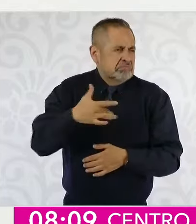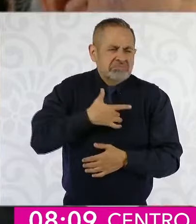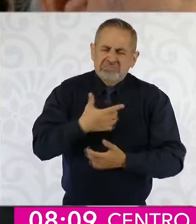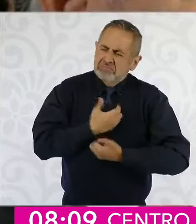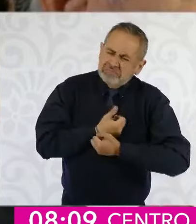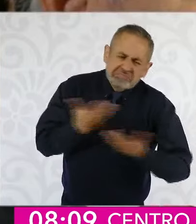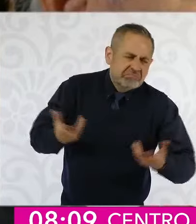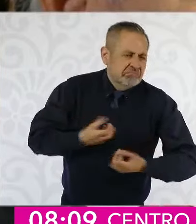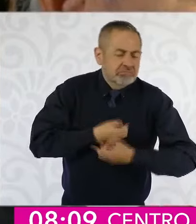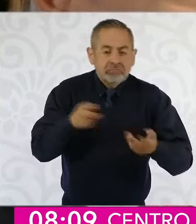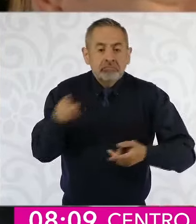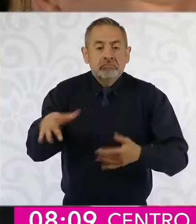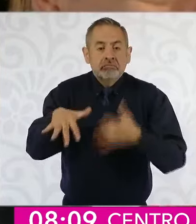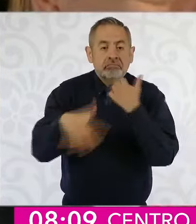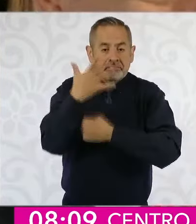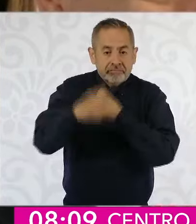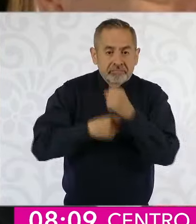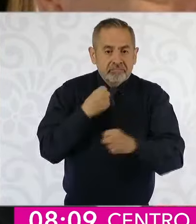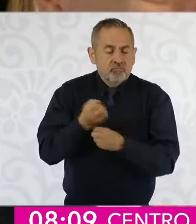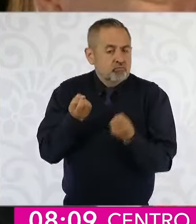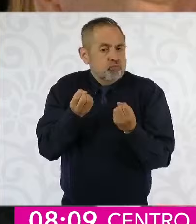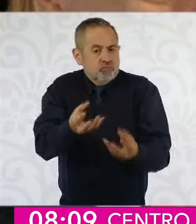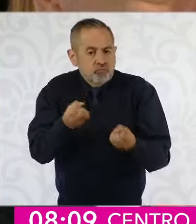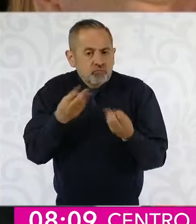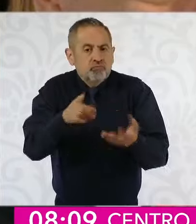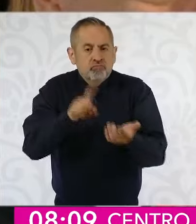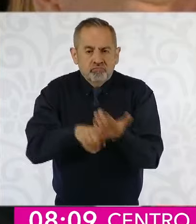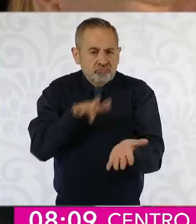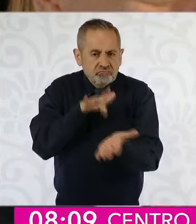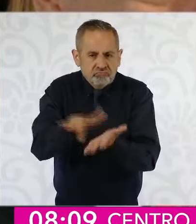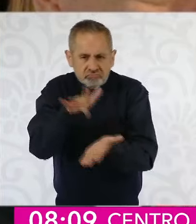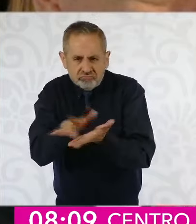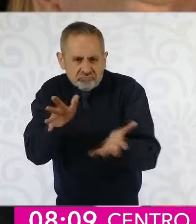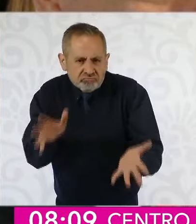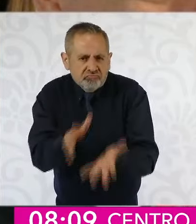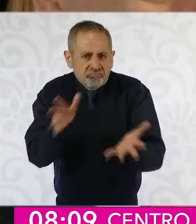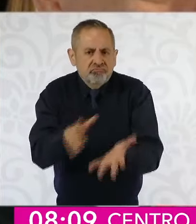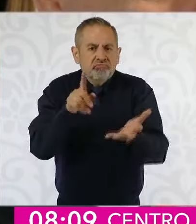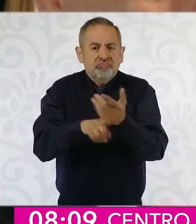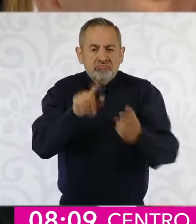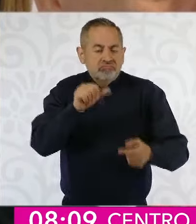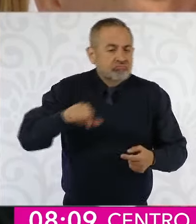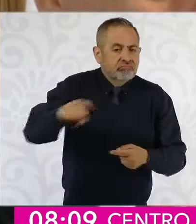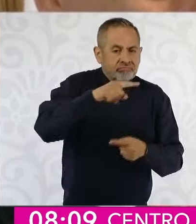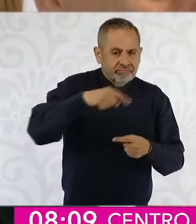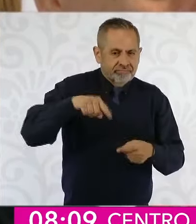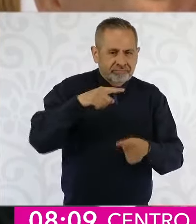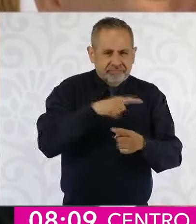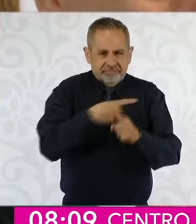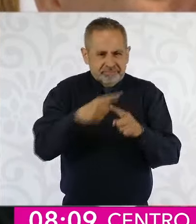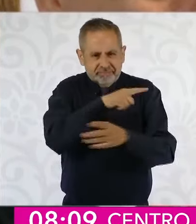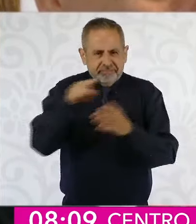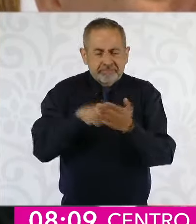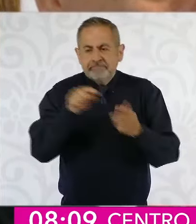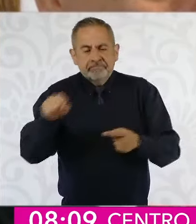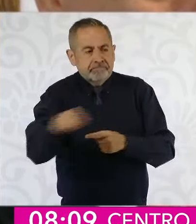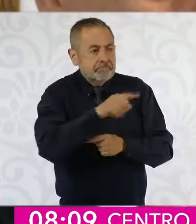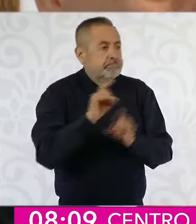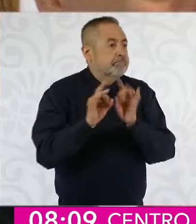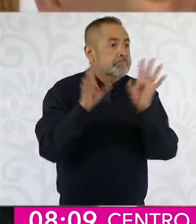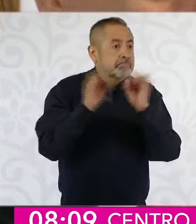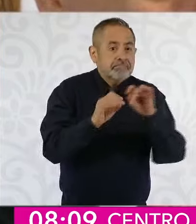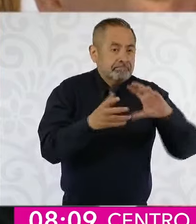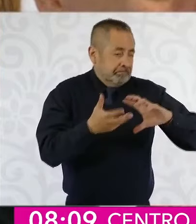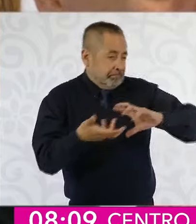años desde su fundación impulsando el apoyo a zonas que han sido afectadas